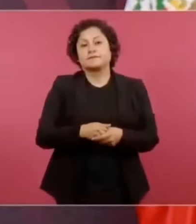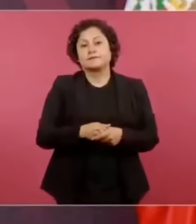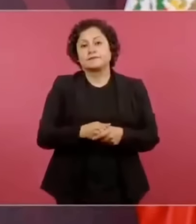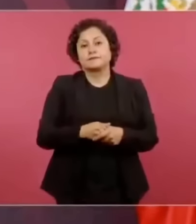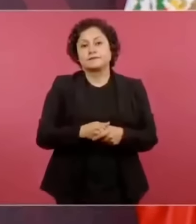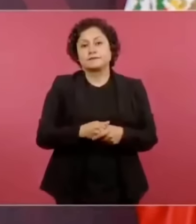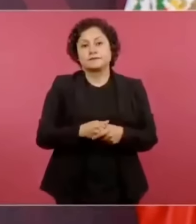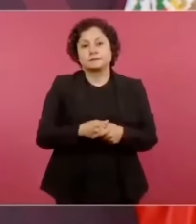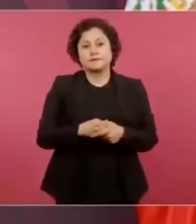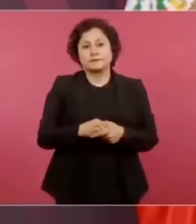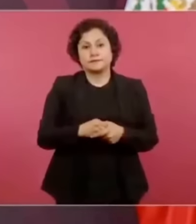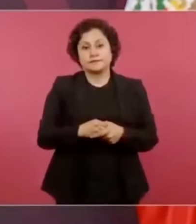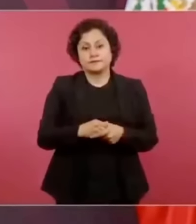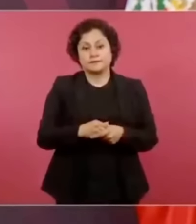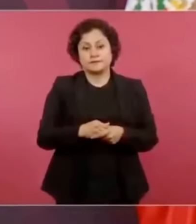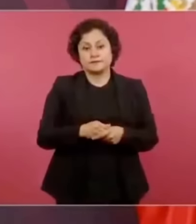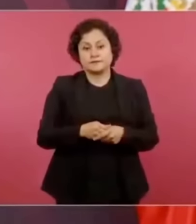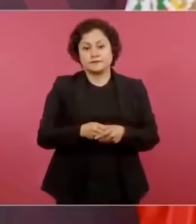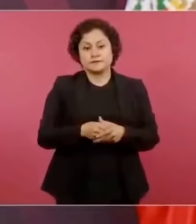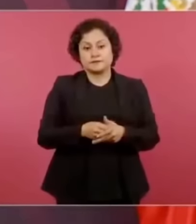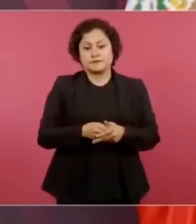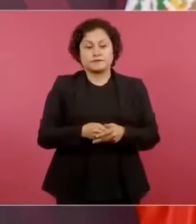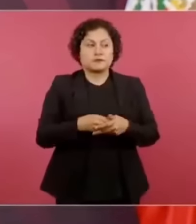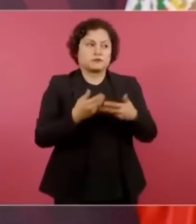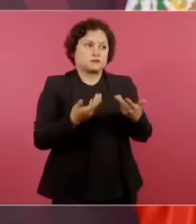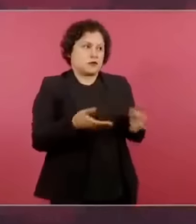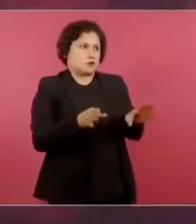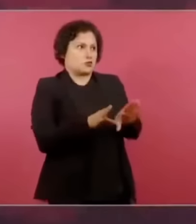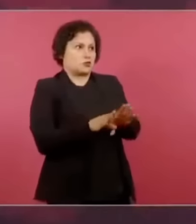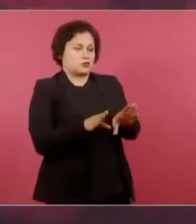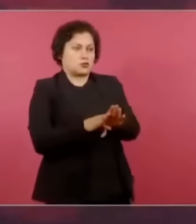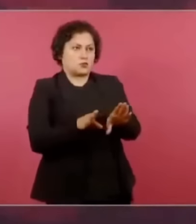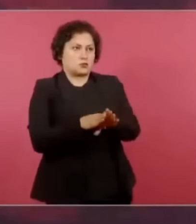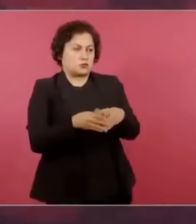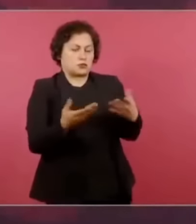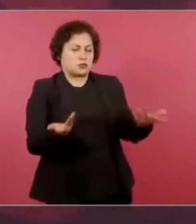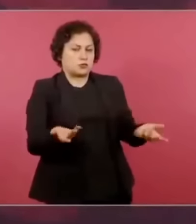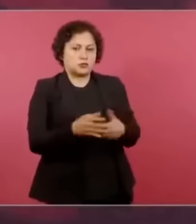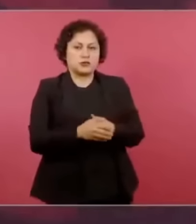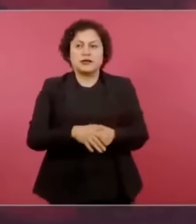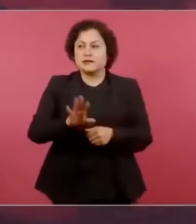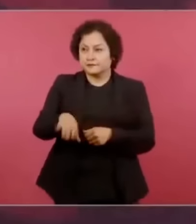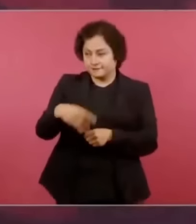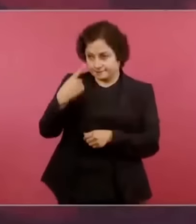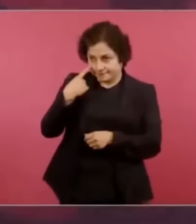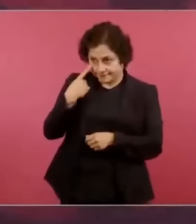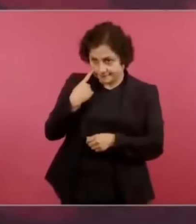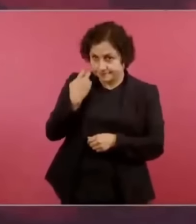una… O sea, ¿cómo va a frenar la compañera, corrupción? Compañera, sí, que fíjate